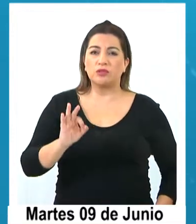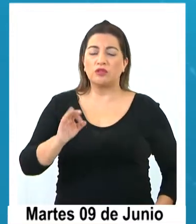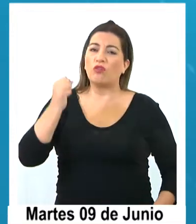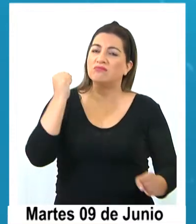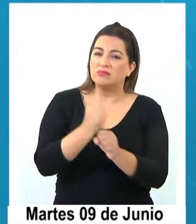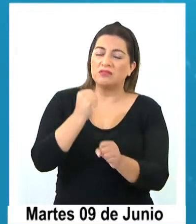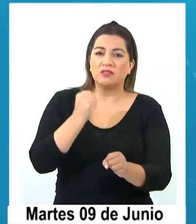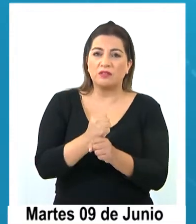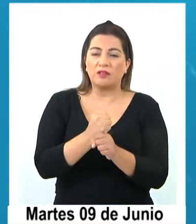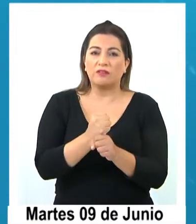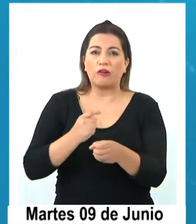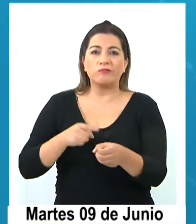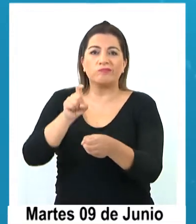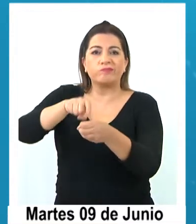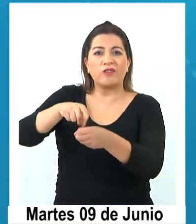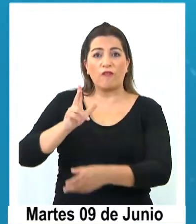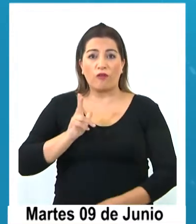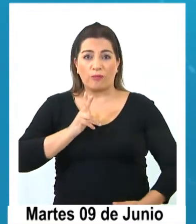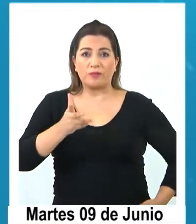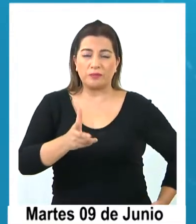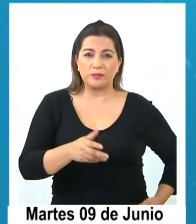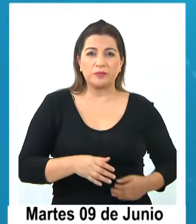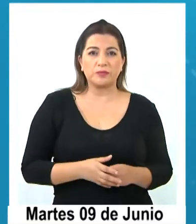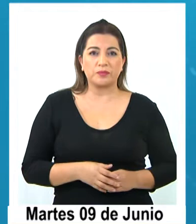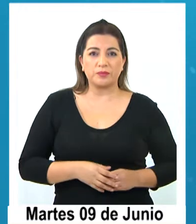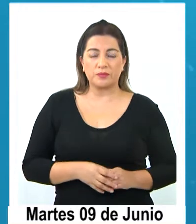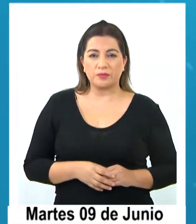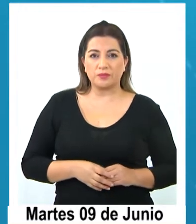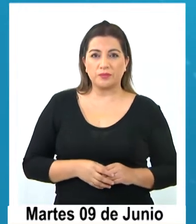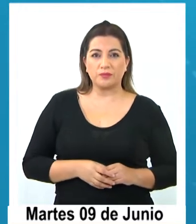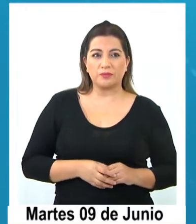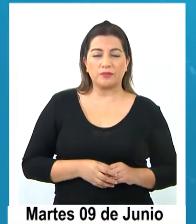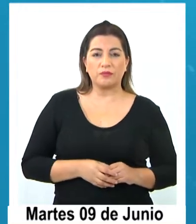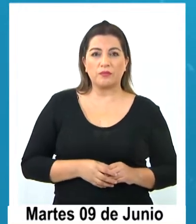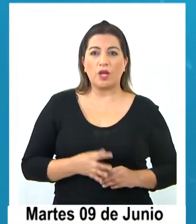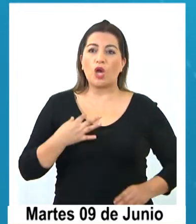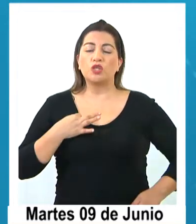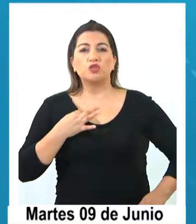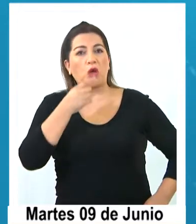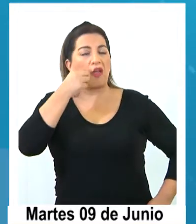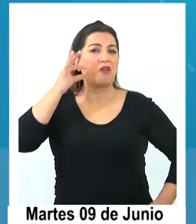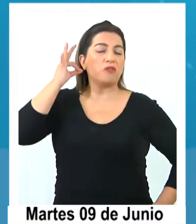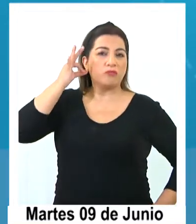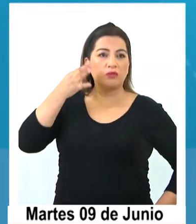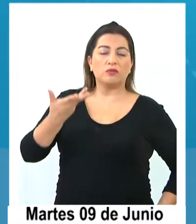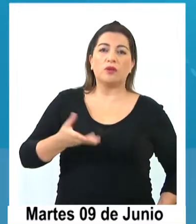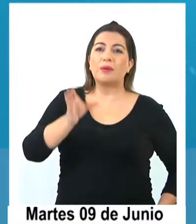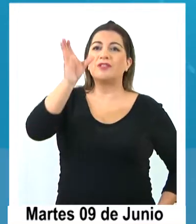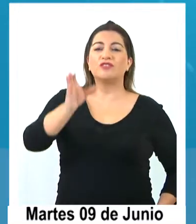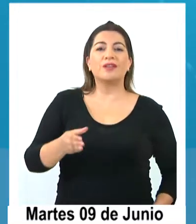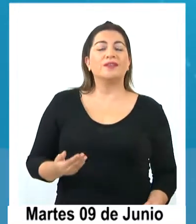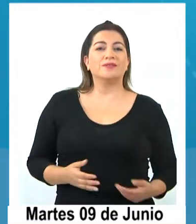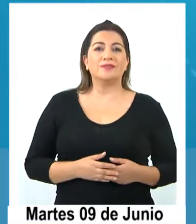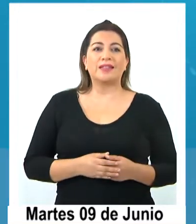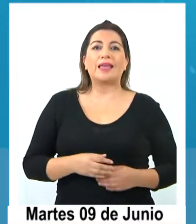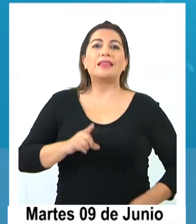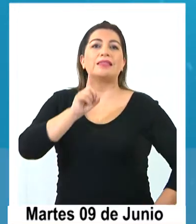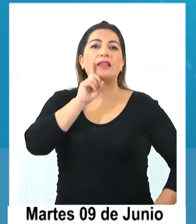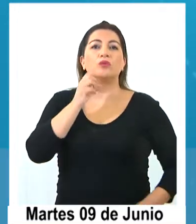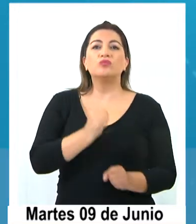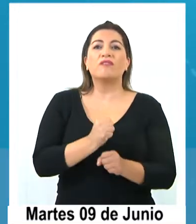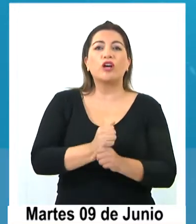son empleos formales, ¿no? El ciudadano, el poblador, depende del trabajo